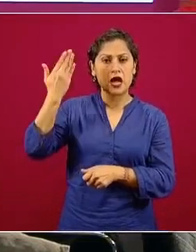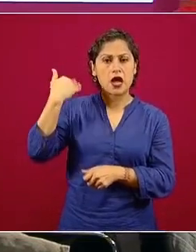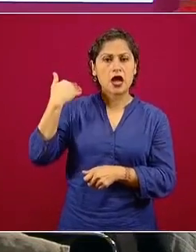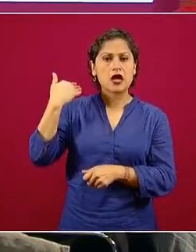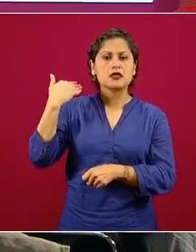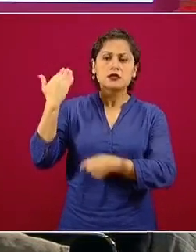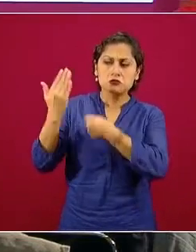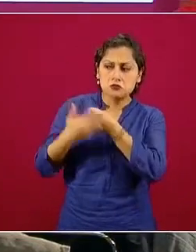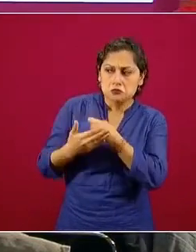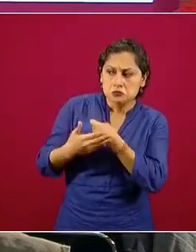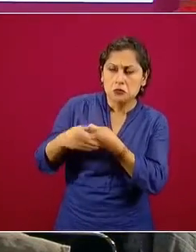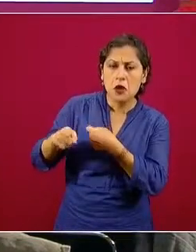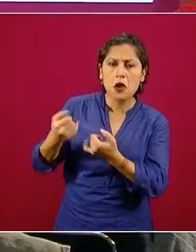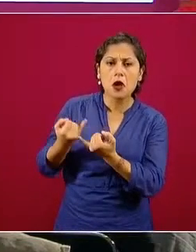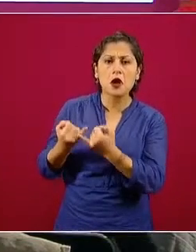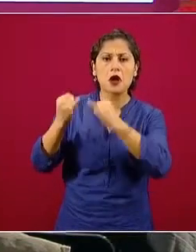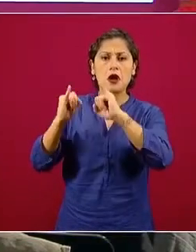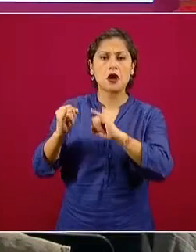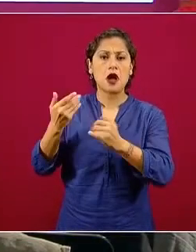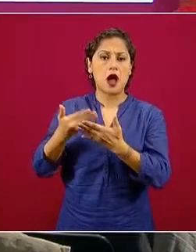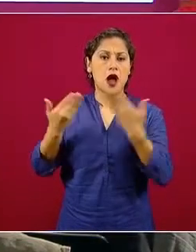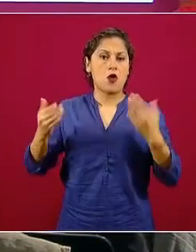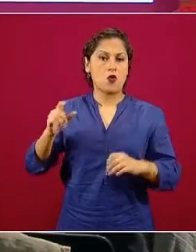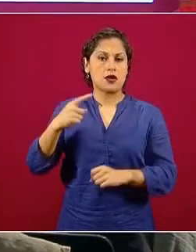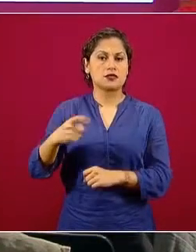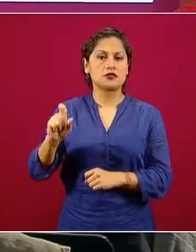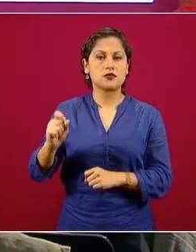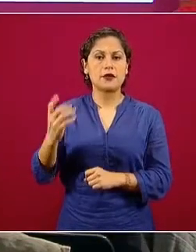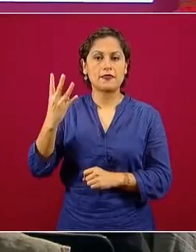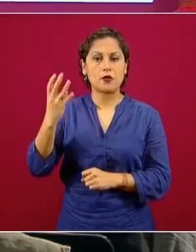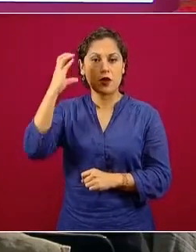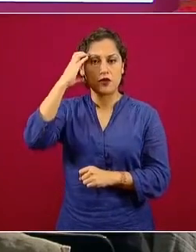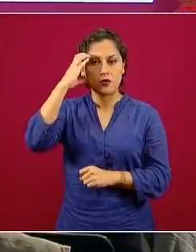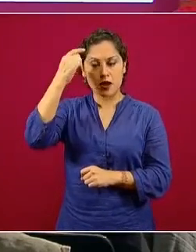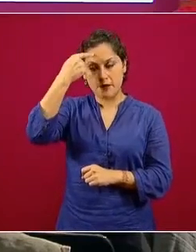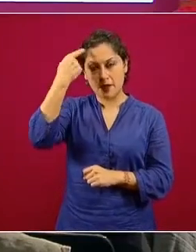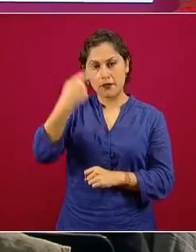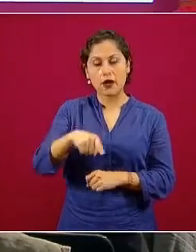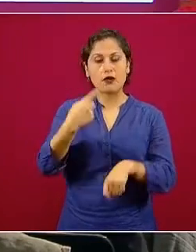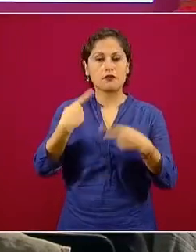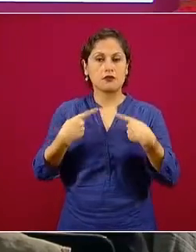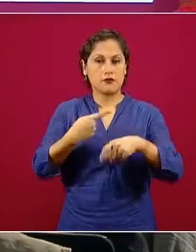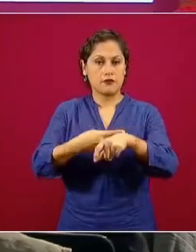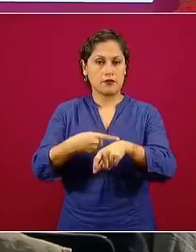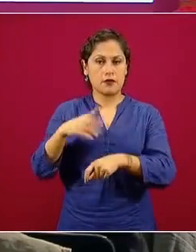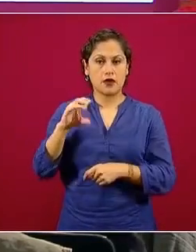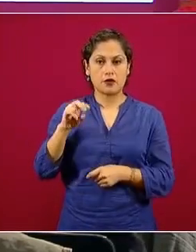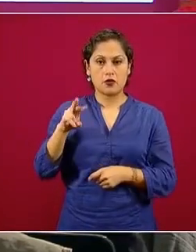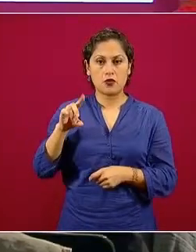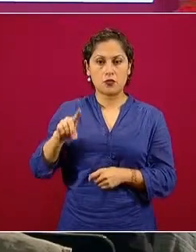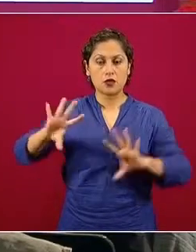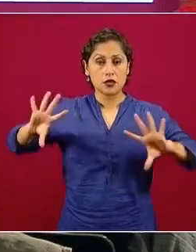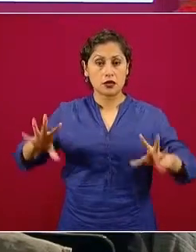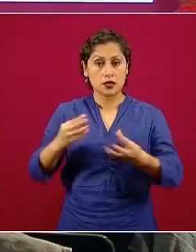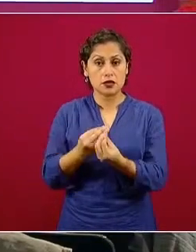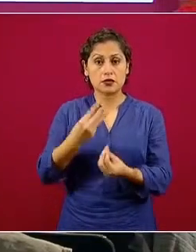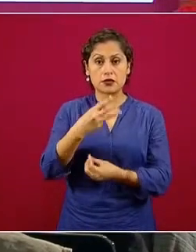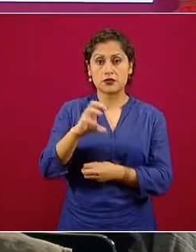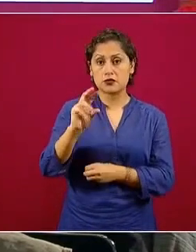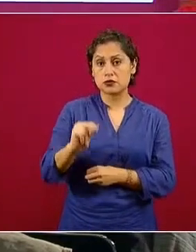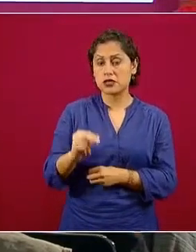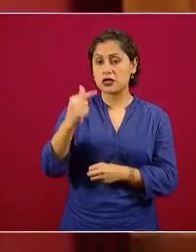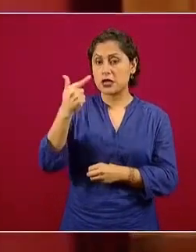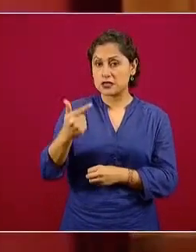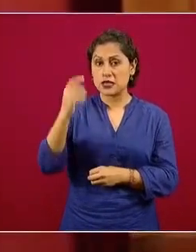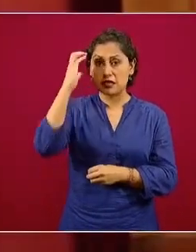apertura y que hoy está en 124 camas específicamente para cubrir esto nos añadió a 387 camas adicionales